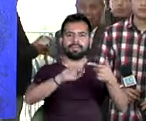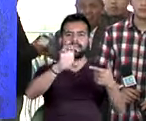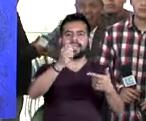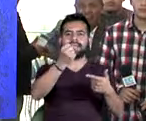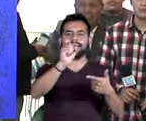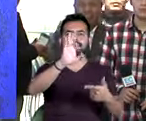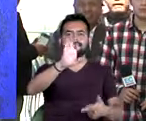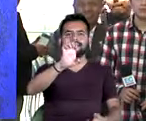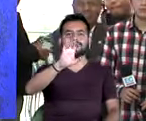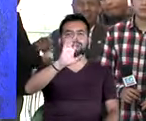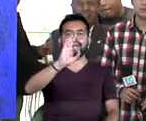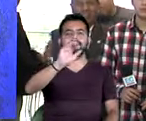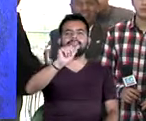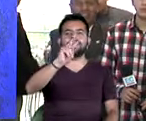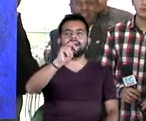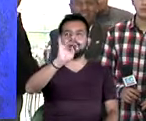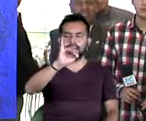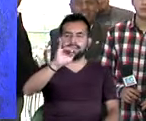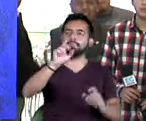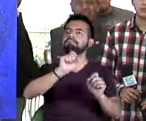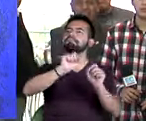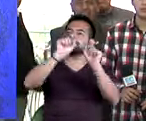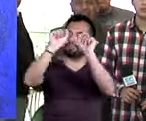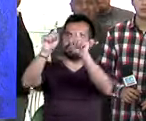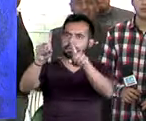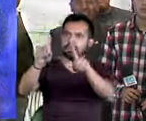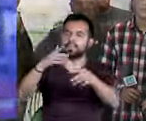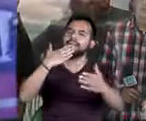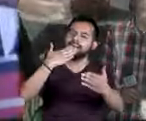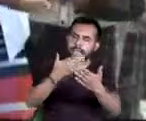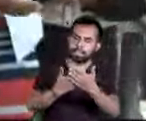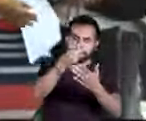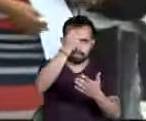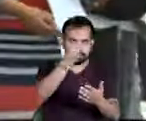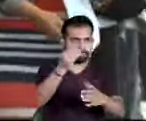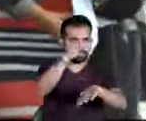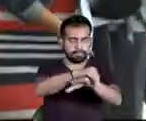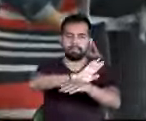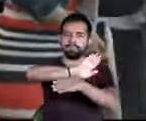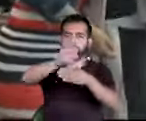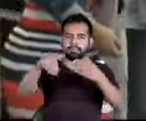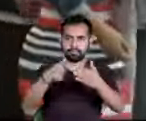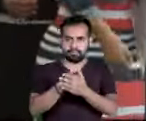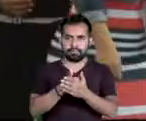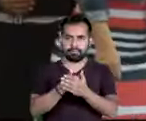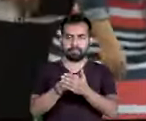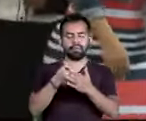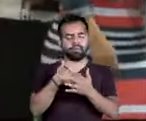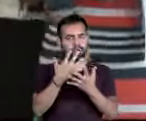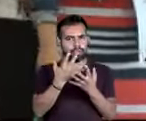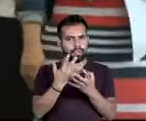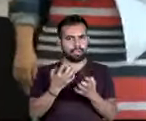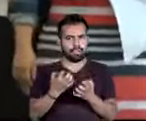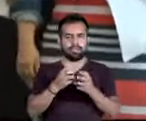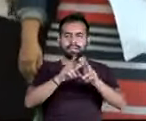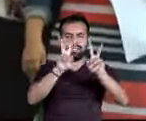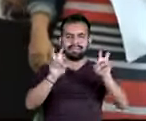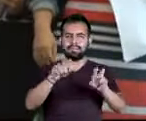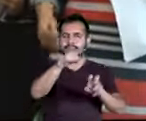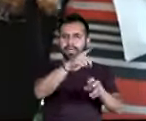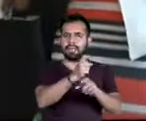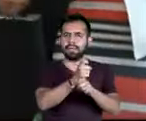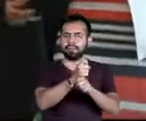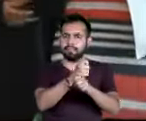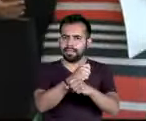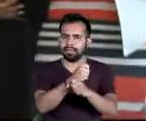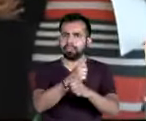de Teleamazonas. Buenos días con todos. Éxitos también para su gestión. Yo quisiera, a propósito de este tema del metro, conocer